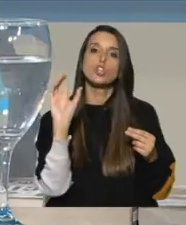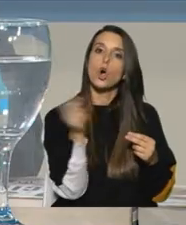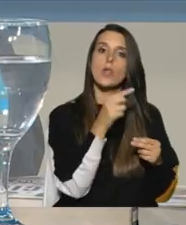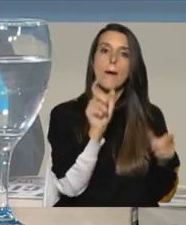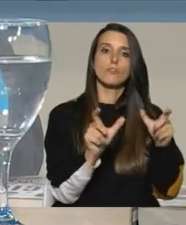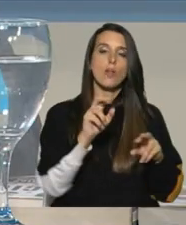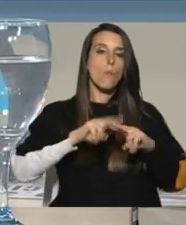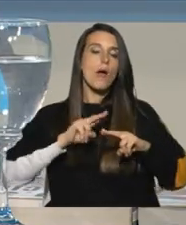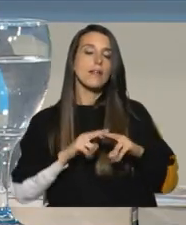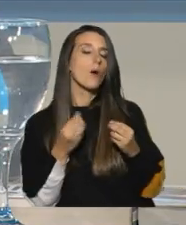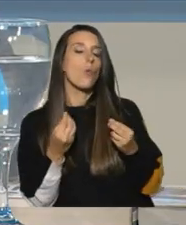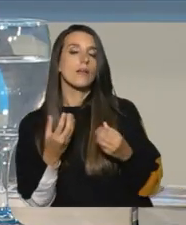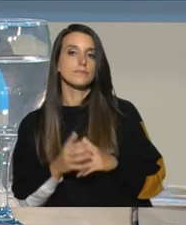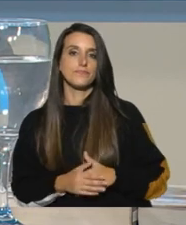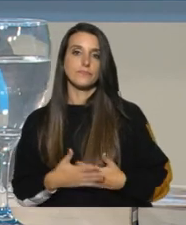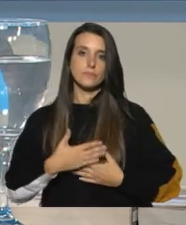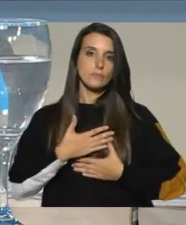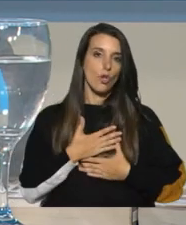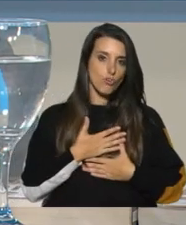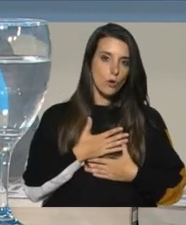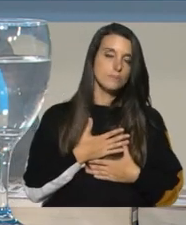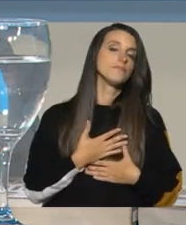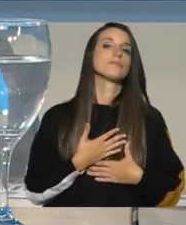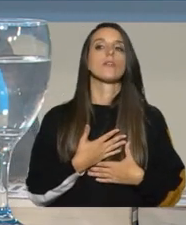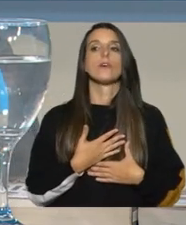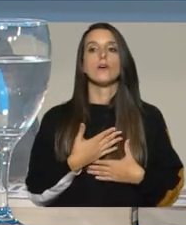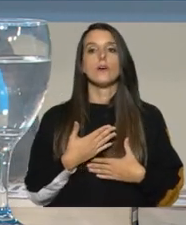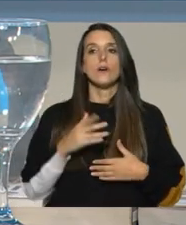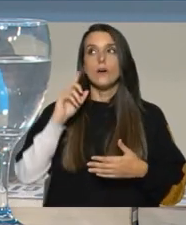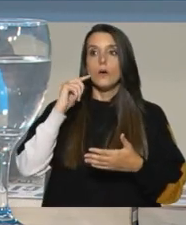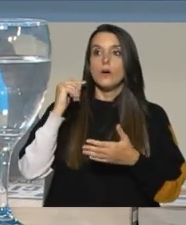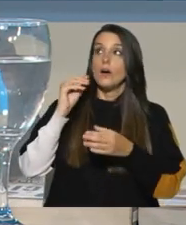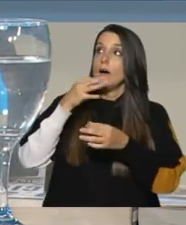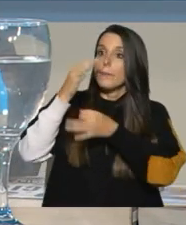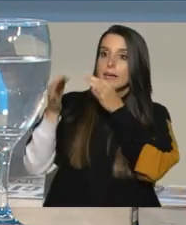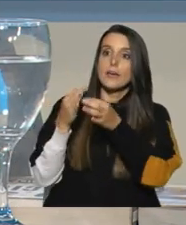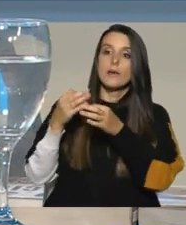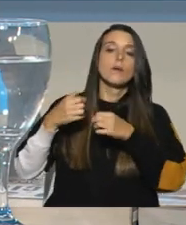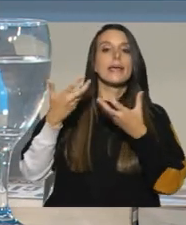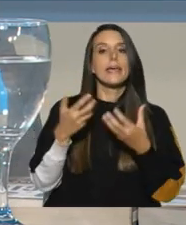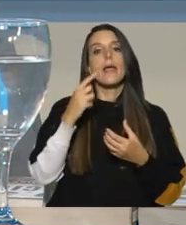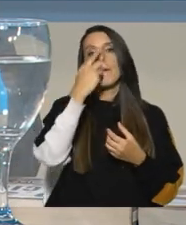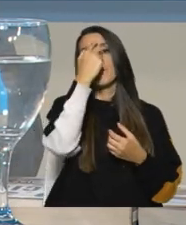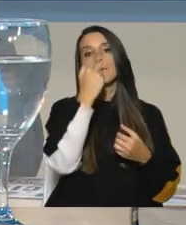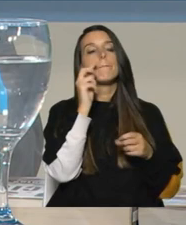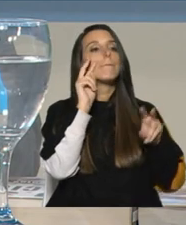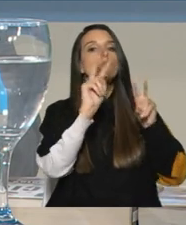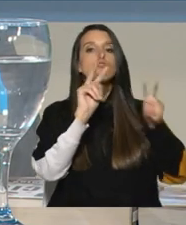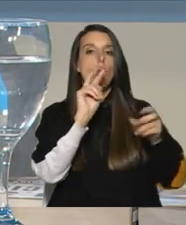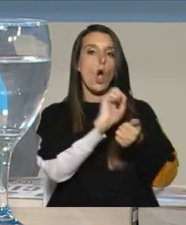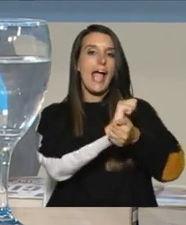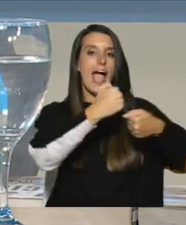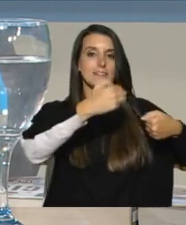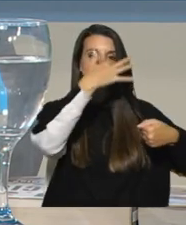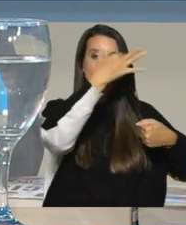Sí, sí. ¿En qué están trabajando? Yo, una de las cosas que le planteamos era que se transformara en un museo. Por la